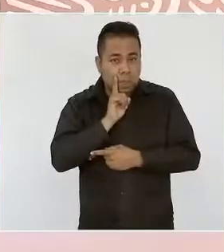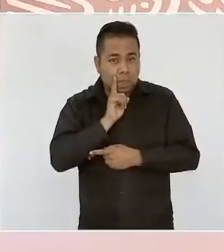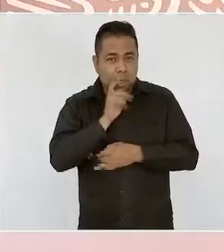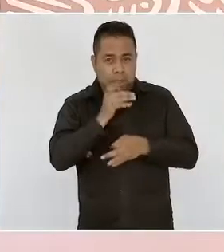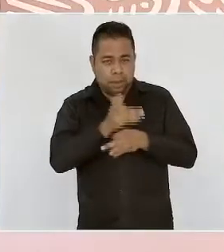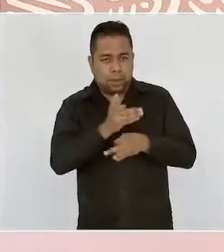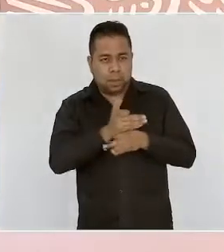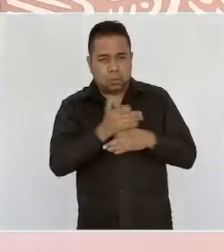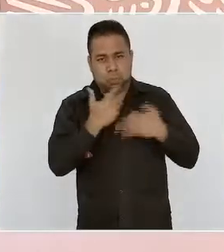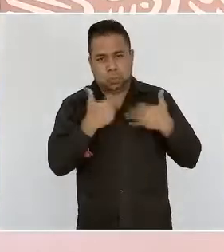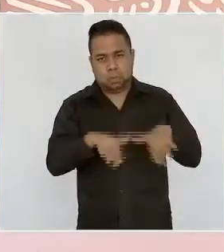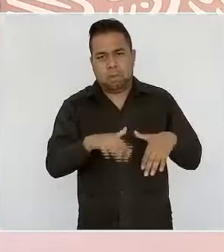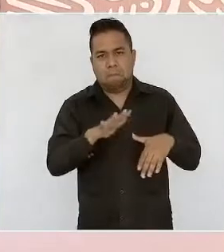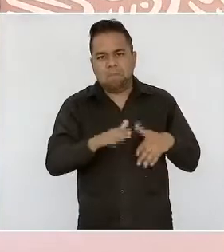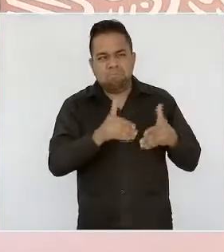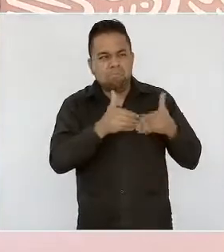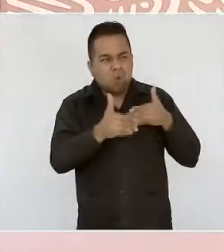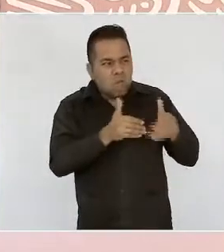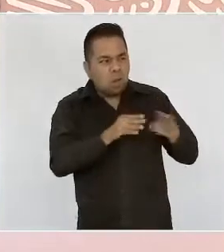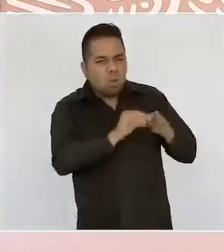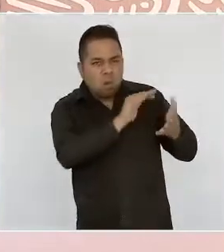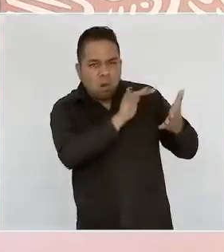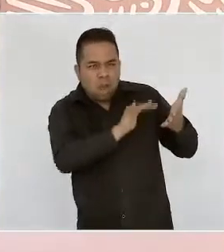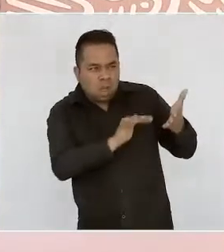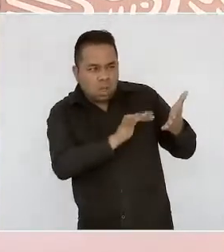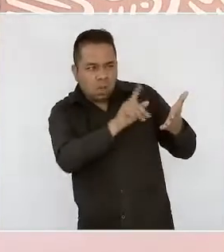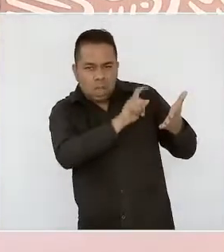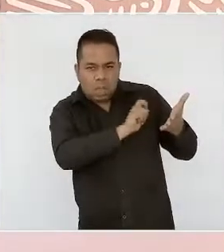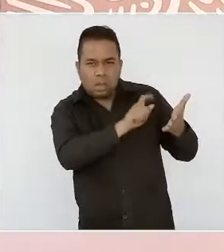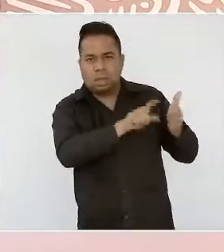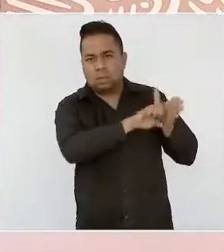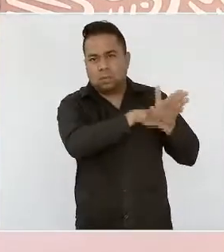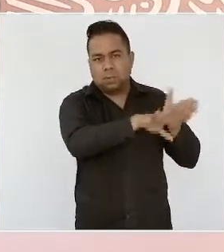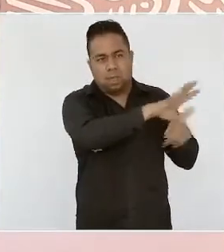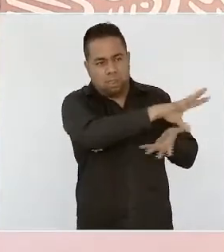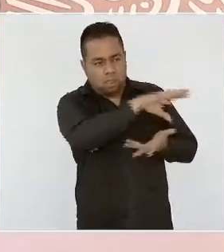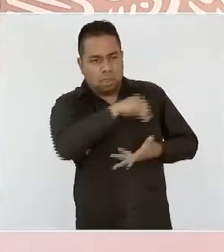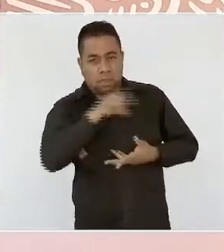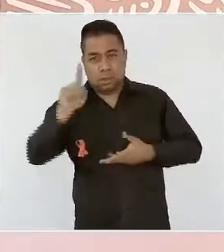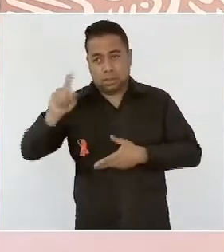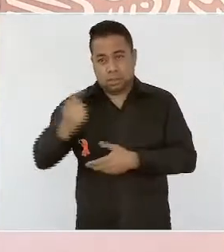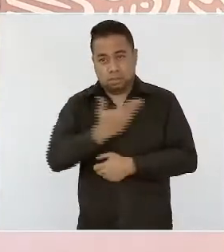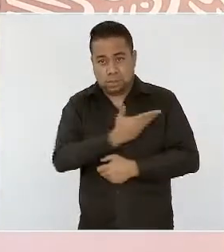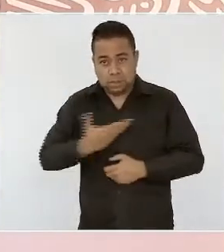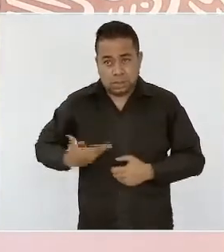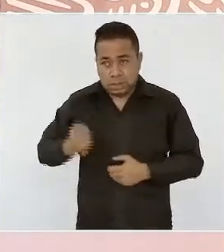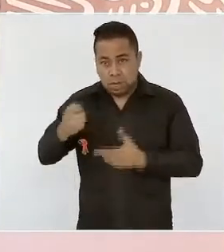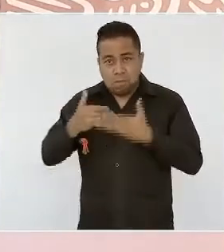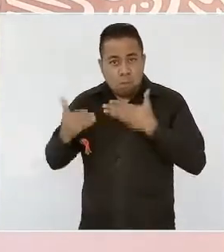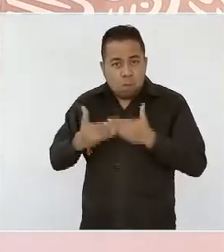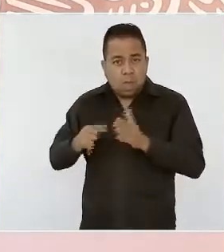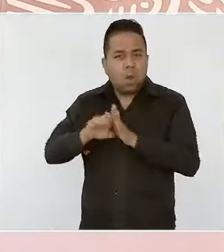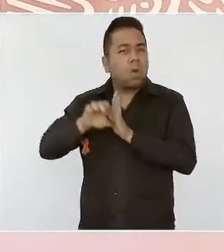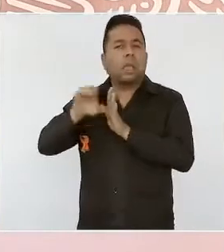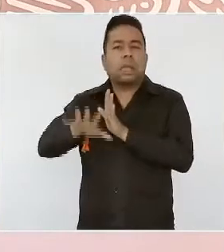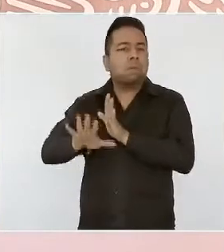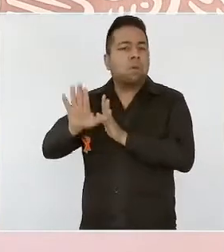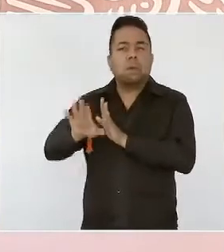de la lectura, y el presidente es modelo